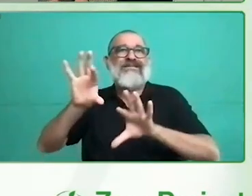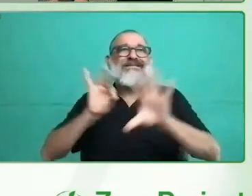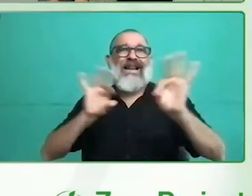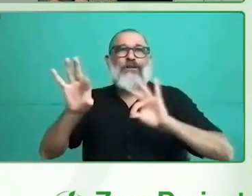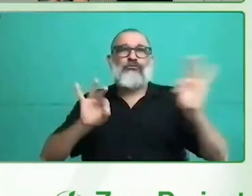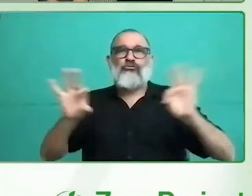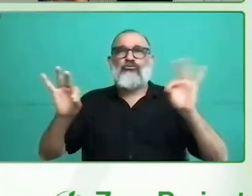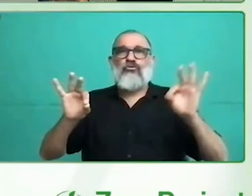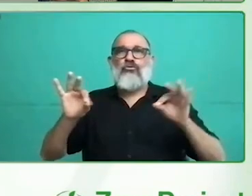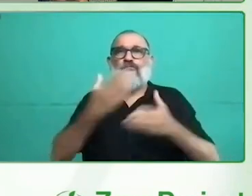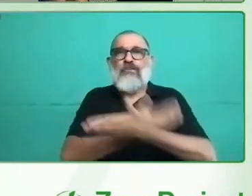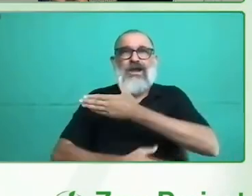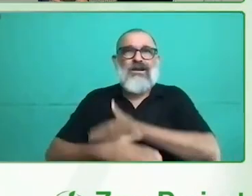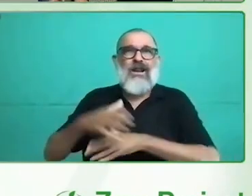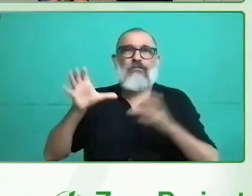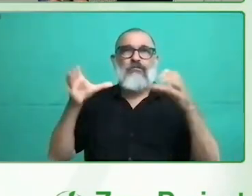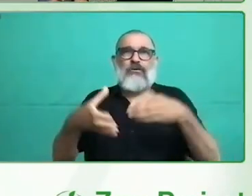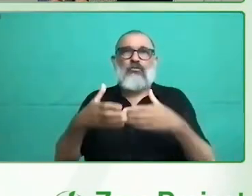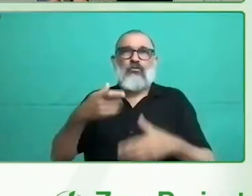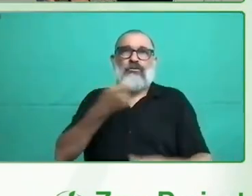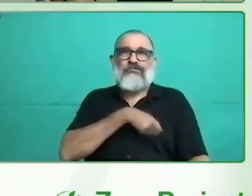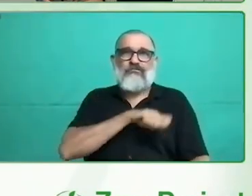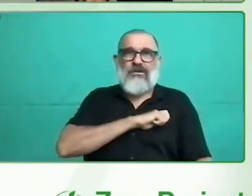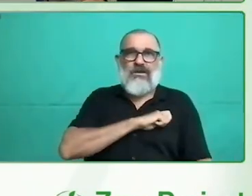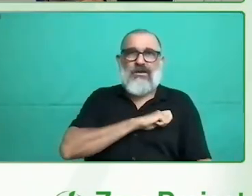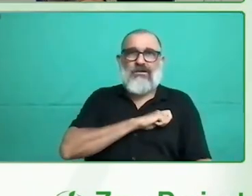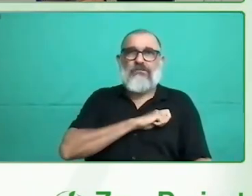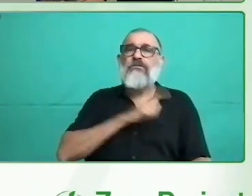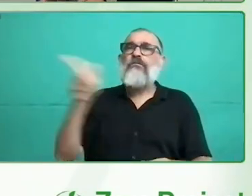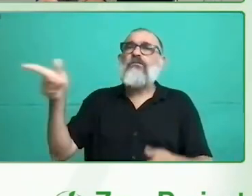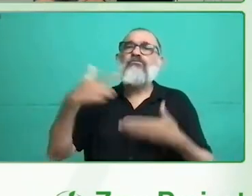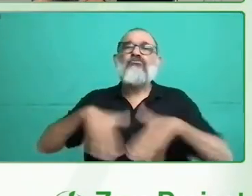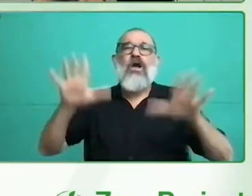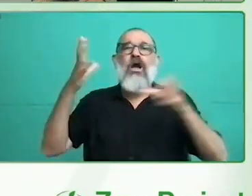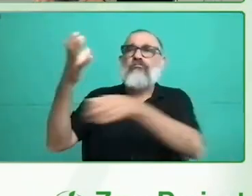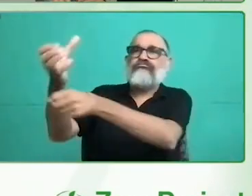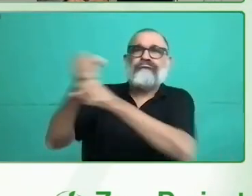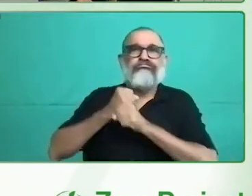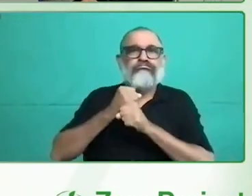o por correo electrónico. Gracias.